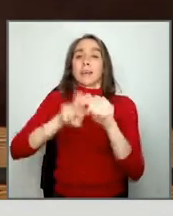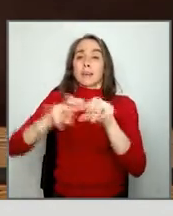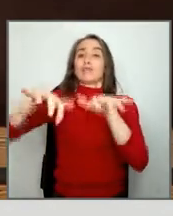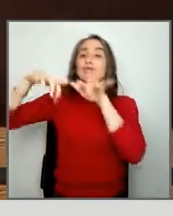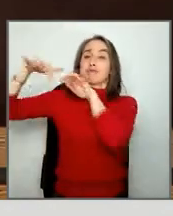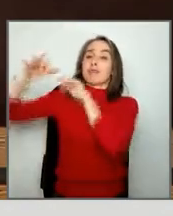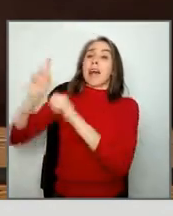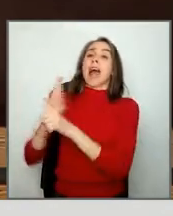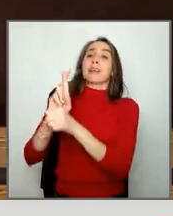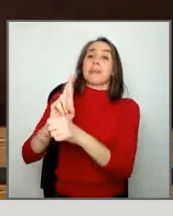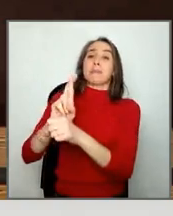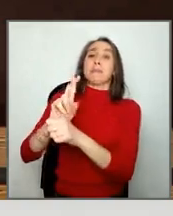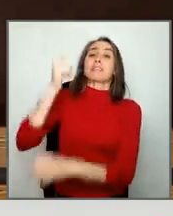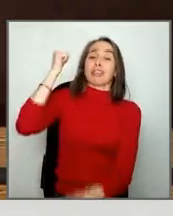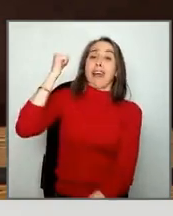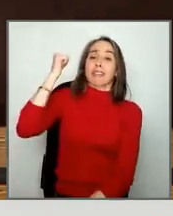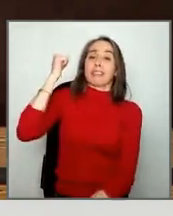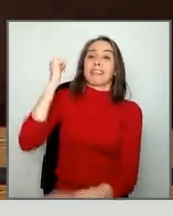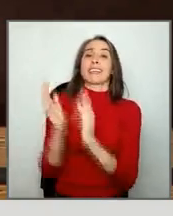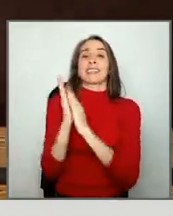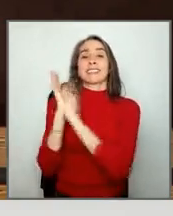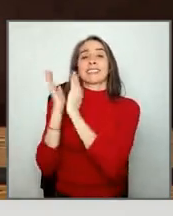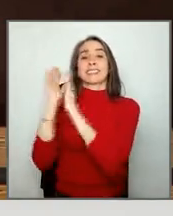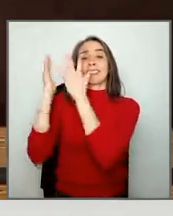les Quiero agradecer